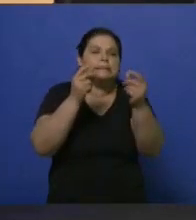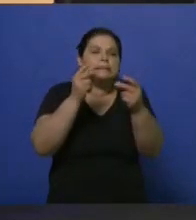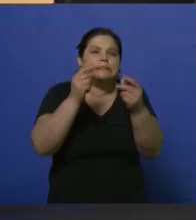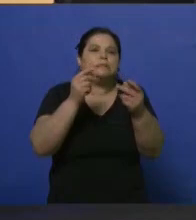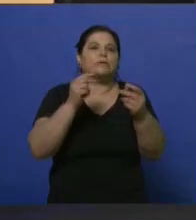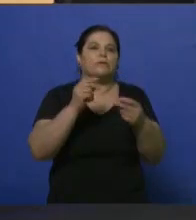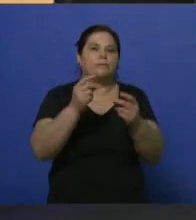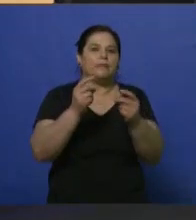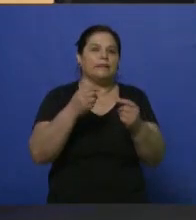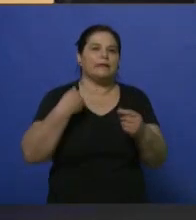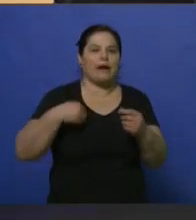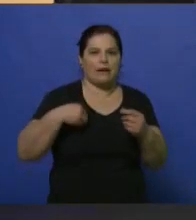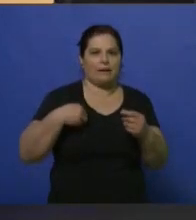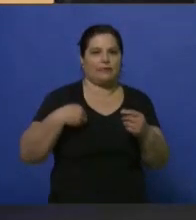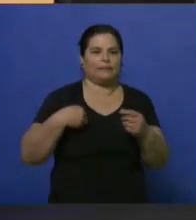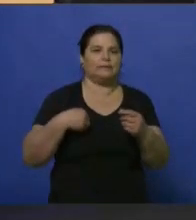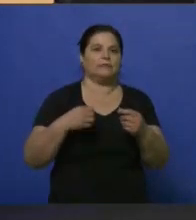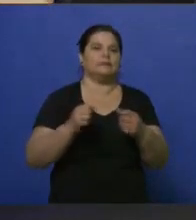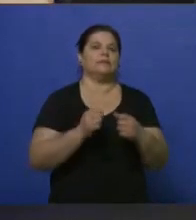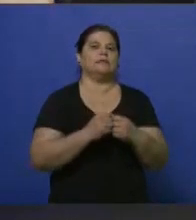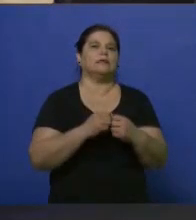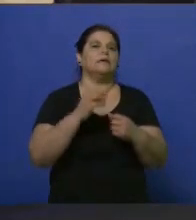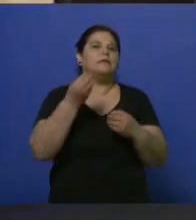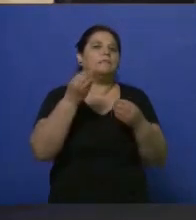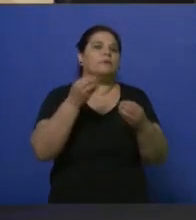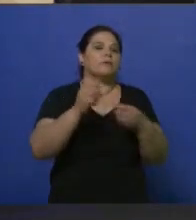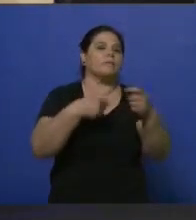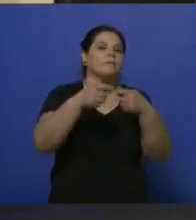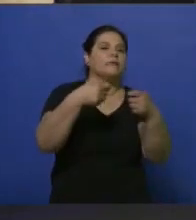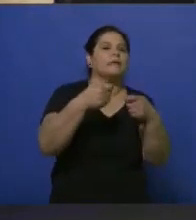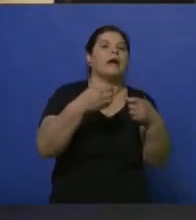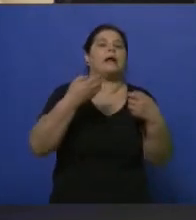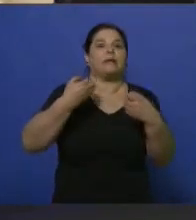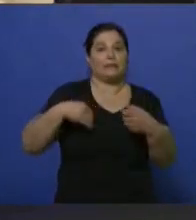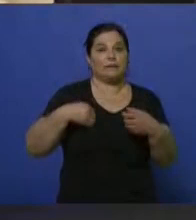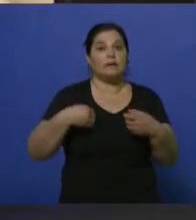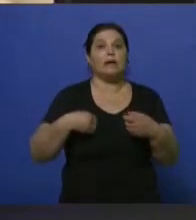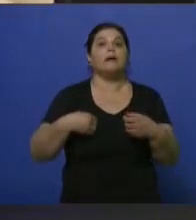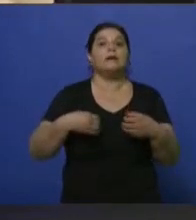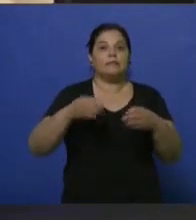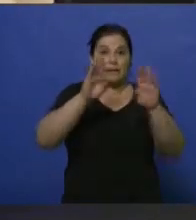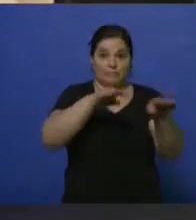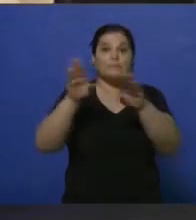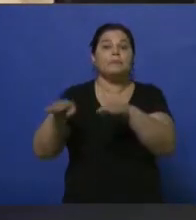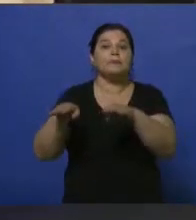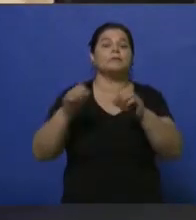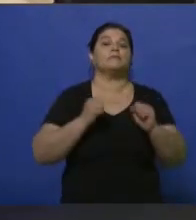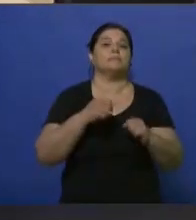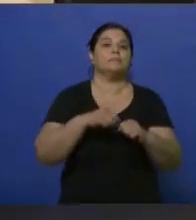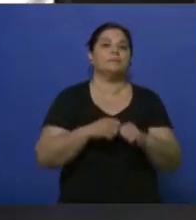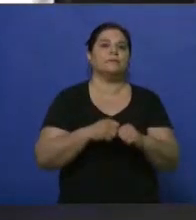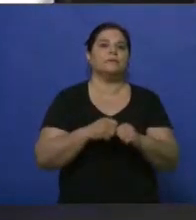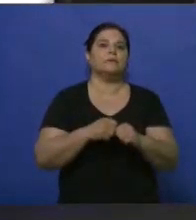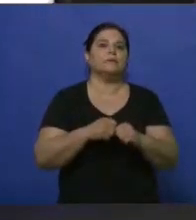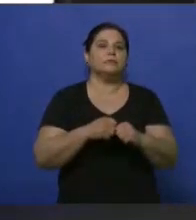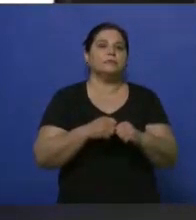porque el hecho de decir, bueno, Brasil va a ir por acuerdos de libre comercio en otros países del mundo, y Argentina va a tener que hacer lo mismo, y en realidad, bueno, es un dato ya arriba de la mesa